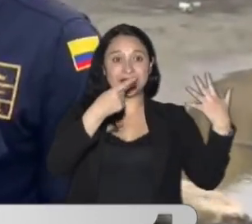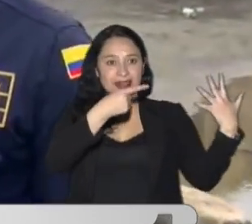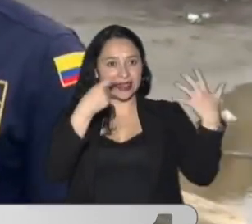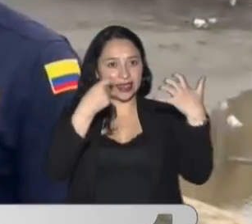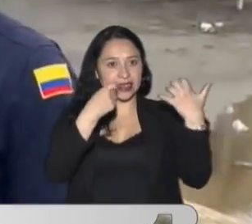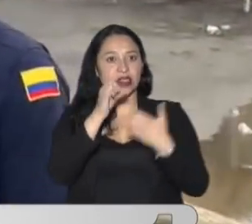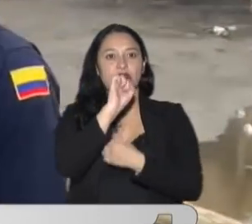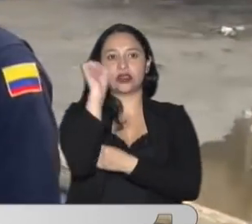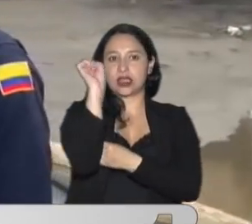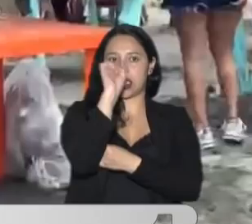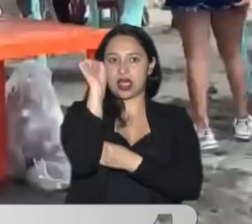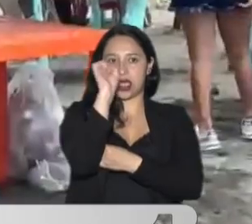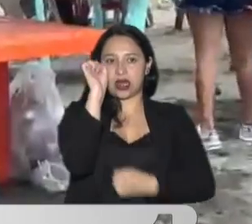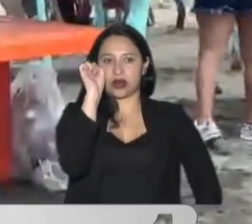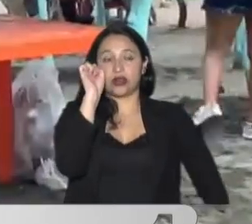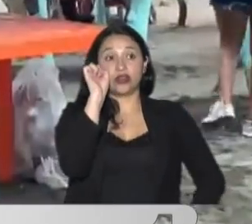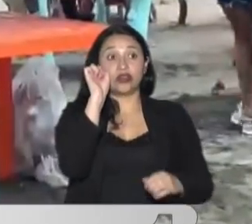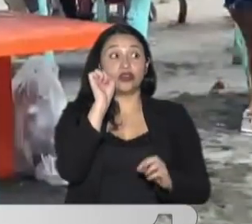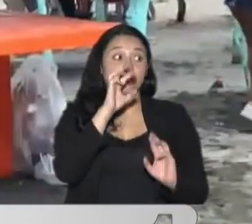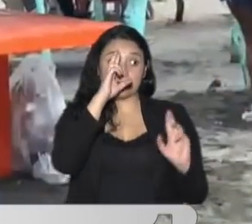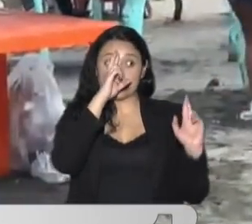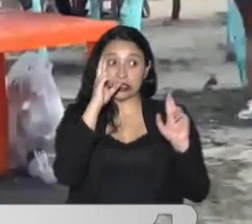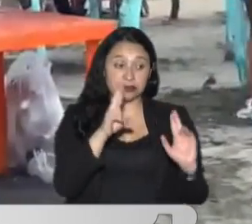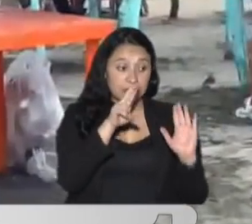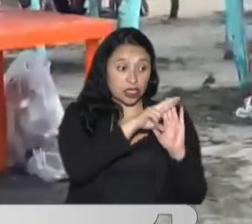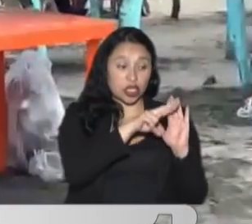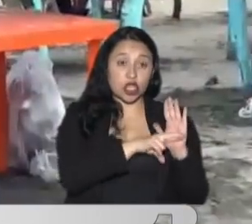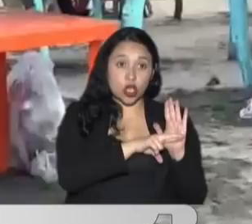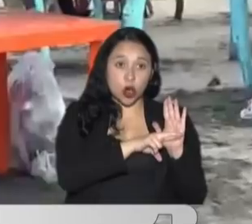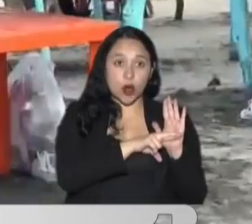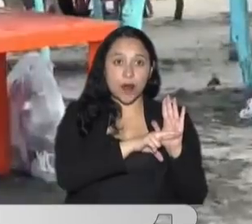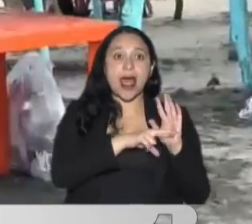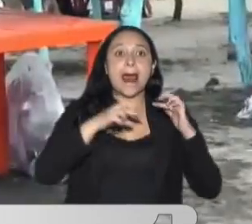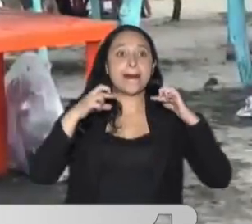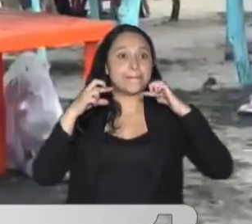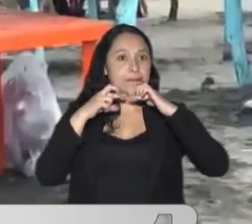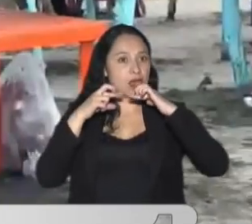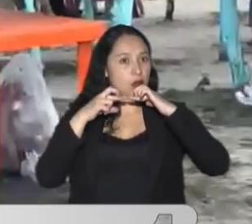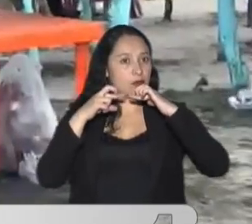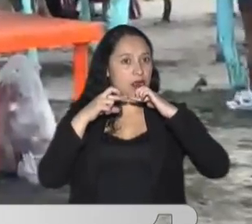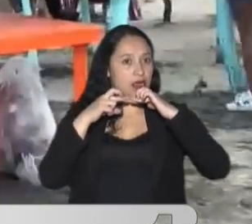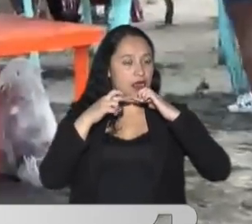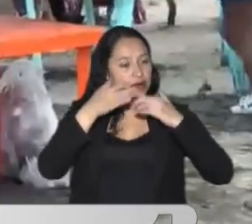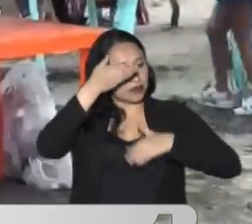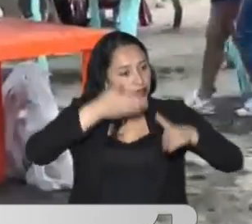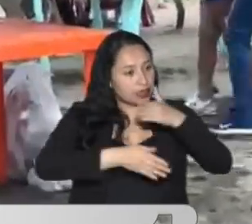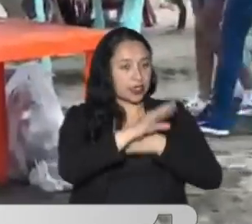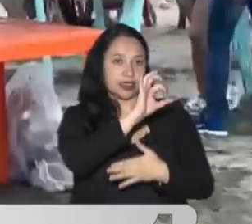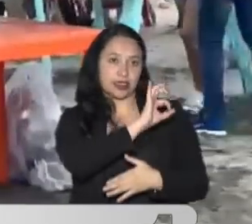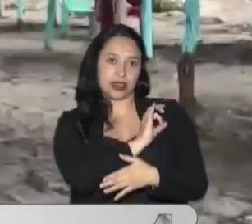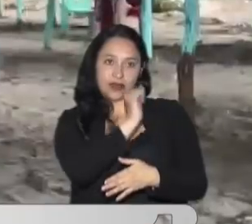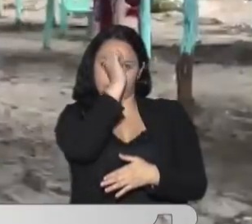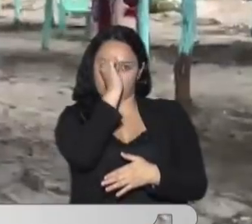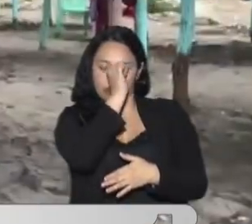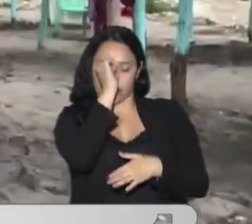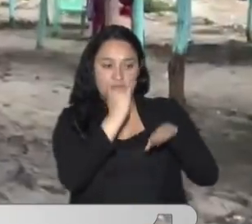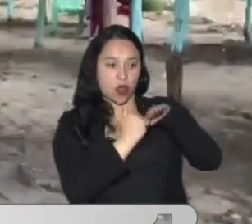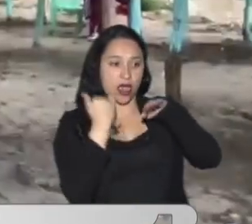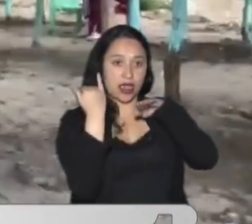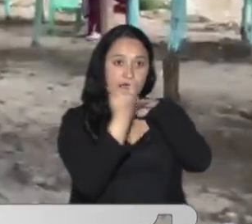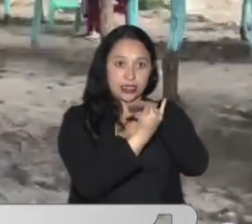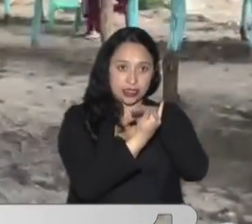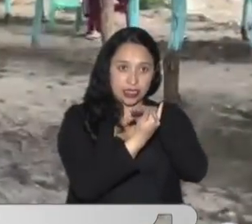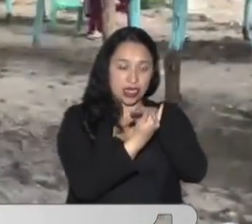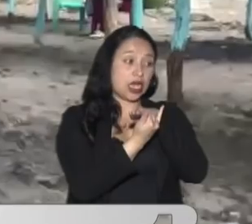fueron devueltos al no cumplir con la norma del pico y placa para ingresar sábado y domingo al